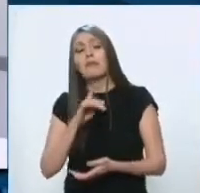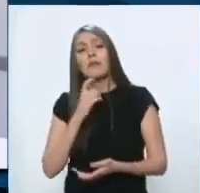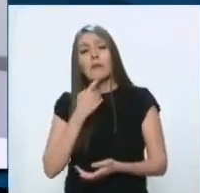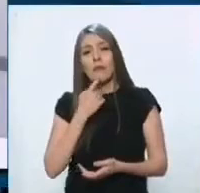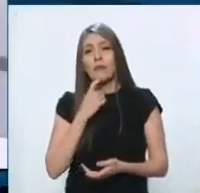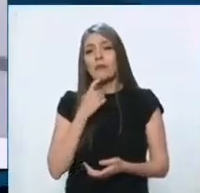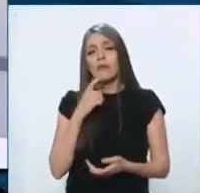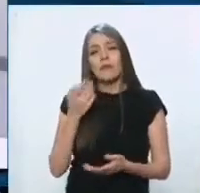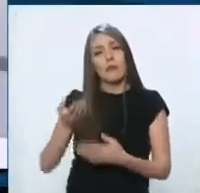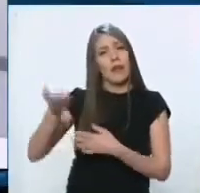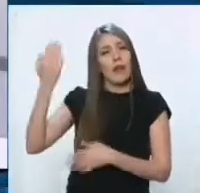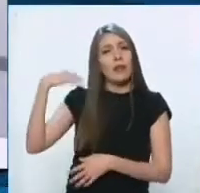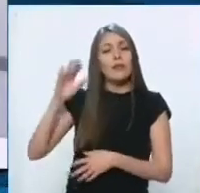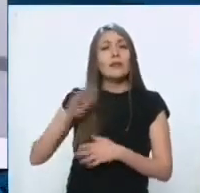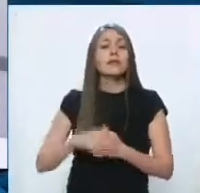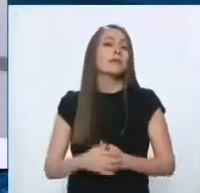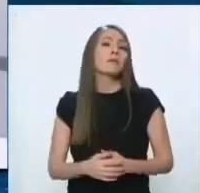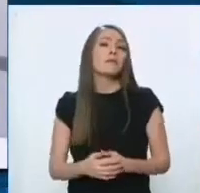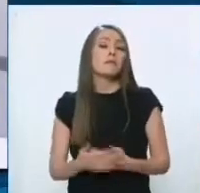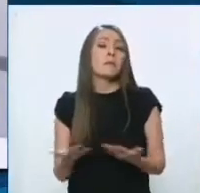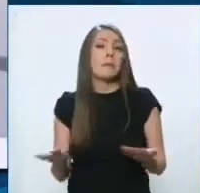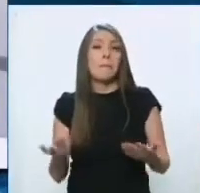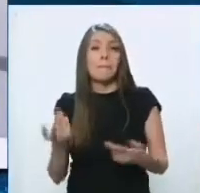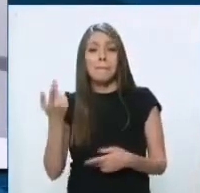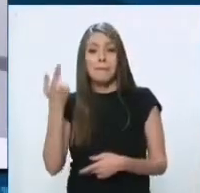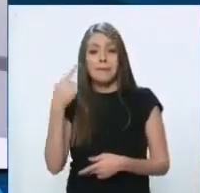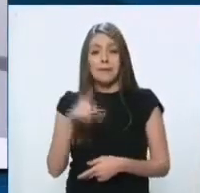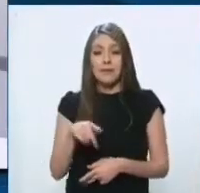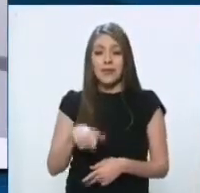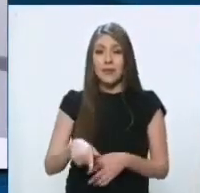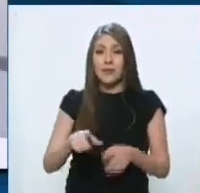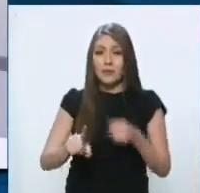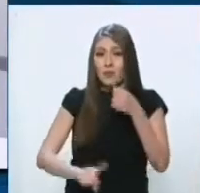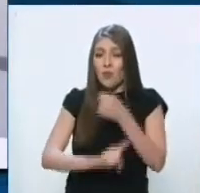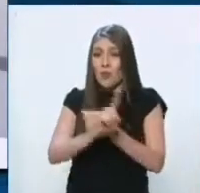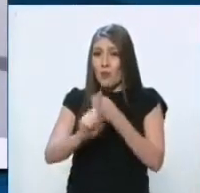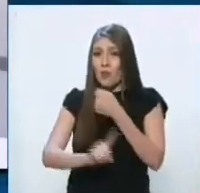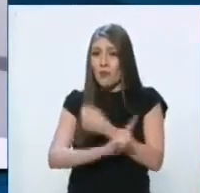Pero aquí el problema, y ese es un problema de fondo que